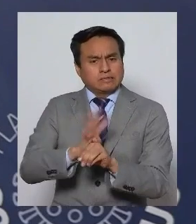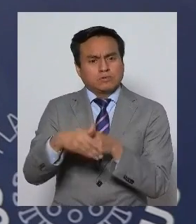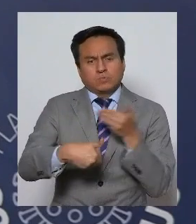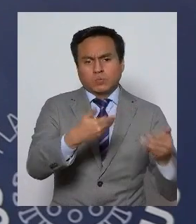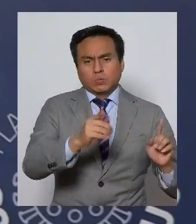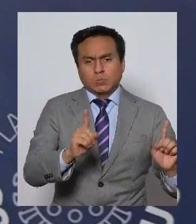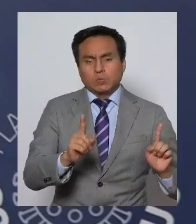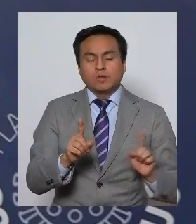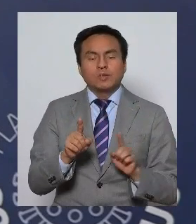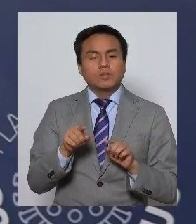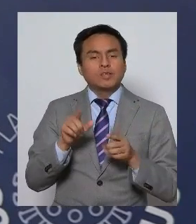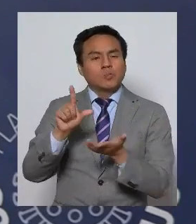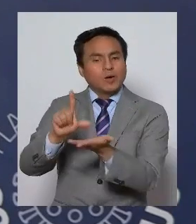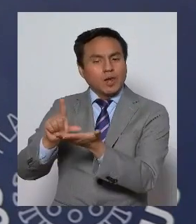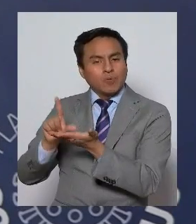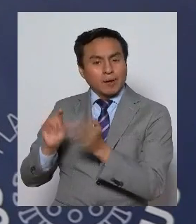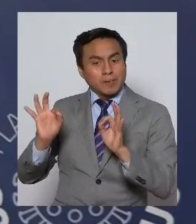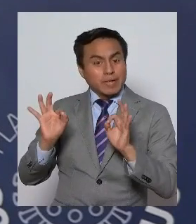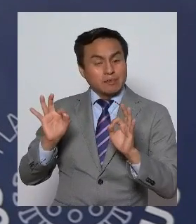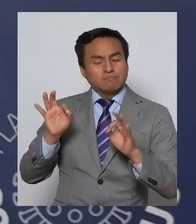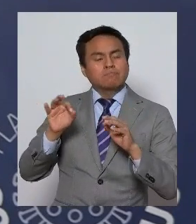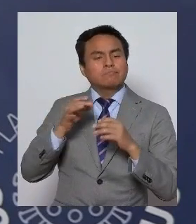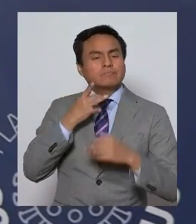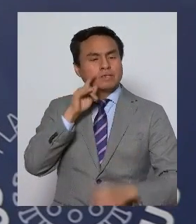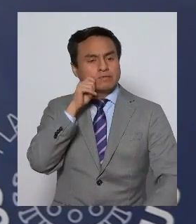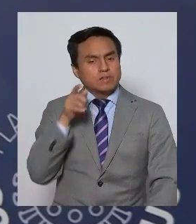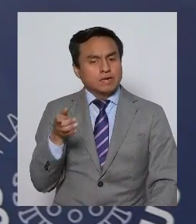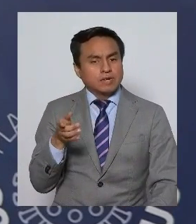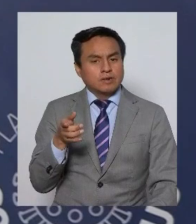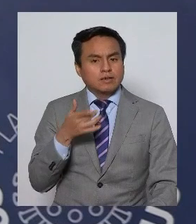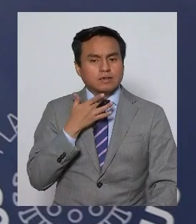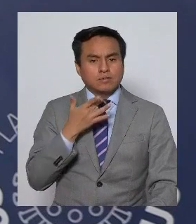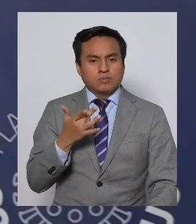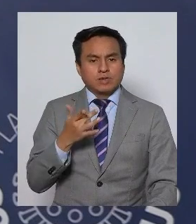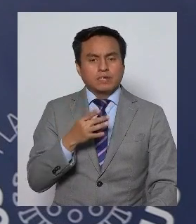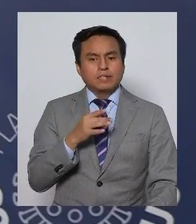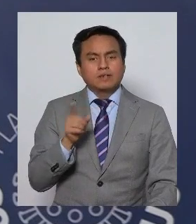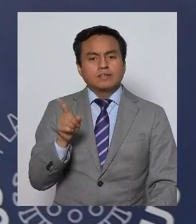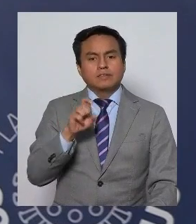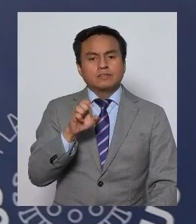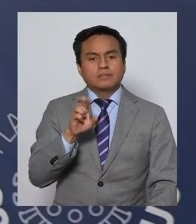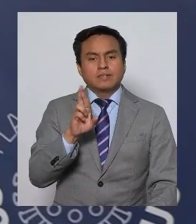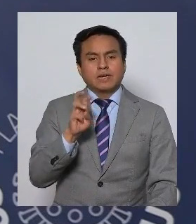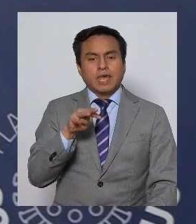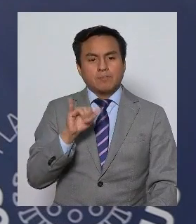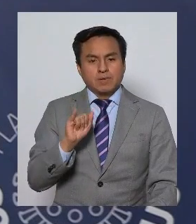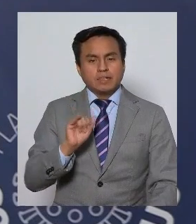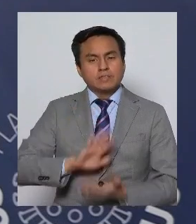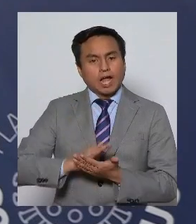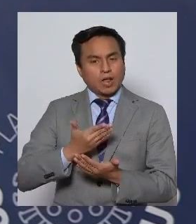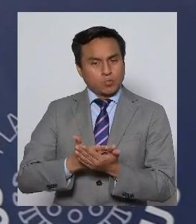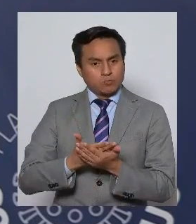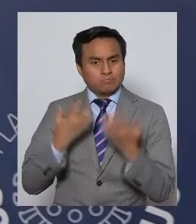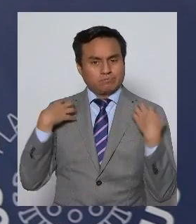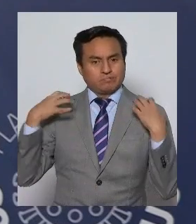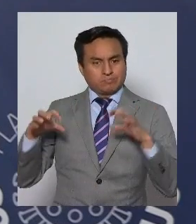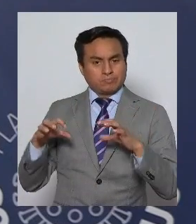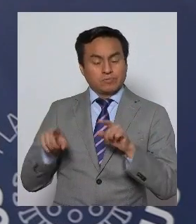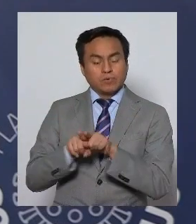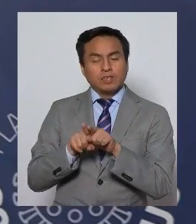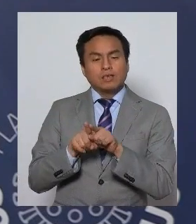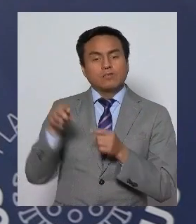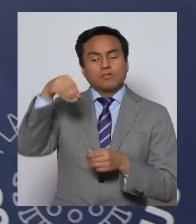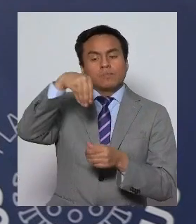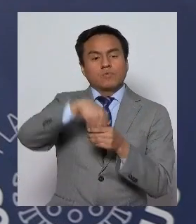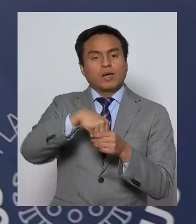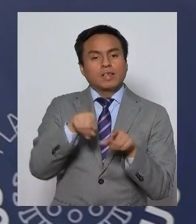El uso de estos recintos está determinado por la Seremi de Salud, la autoridad sanitaria. Vale decir, forma parte